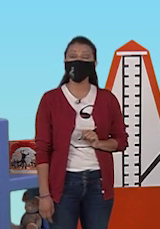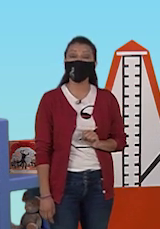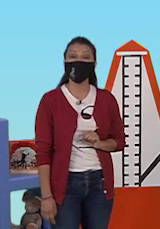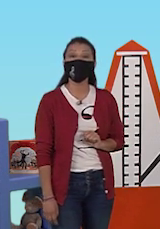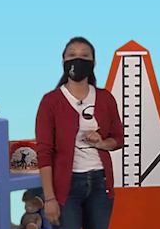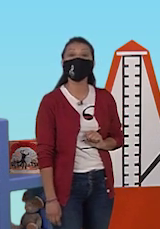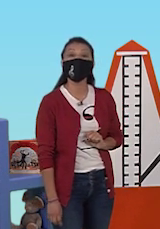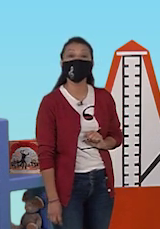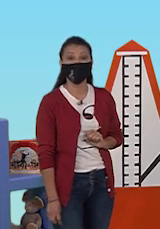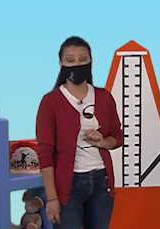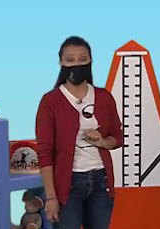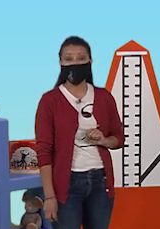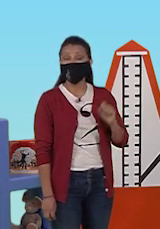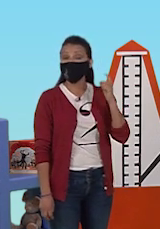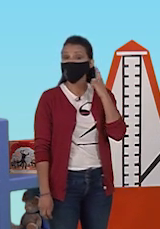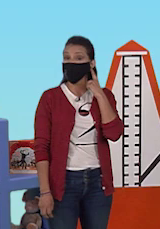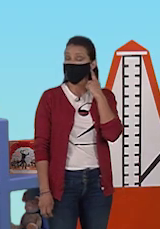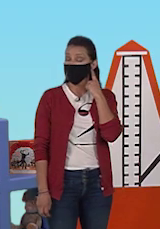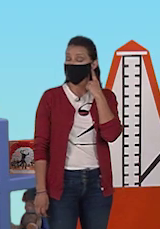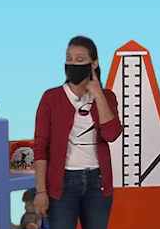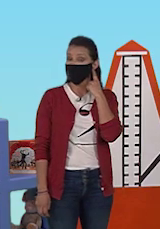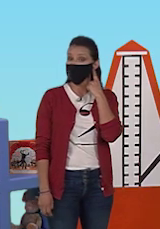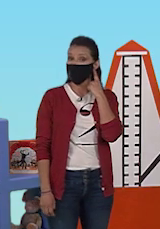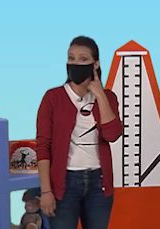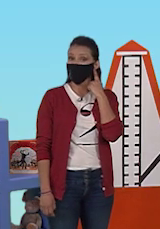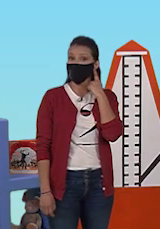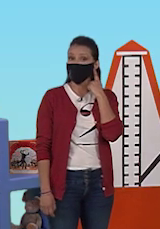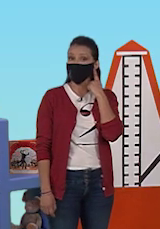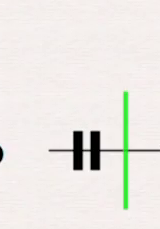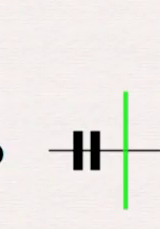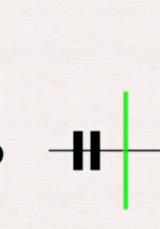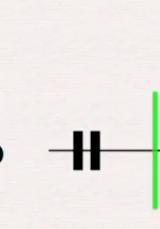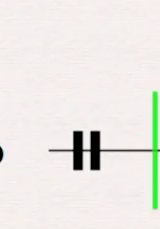pulsos, y se llama redonda. Escuchemos con atención.